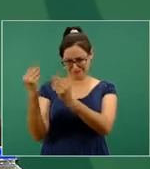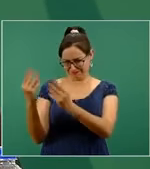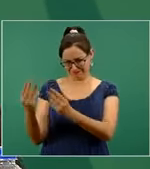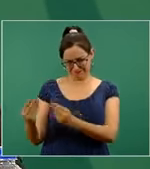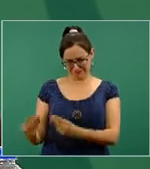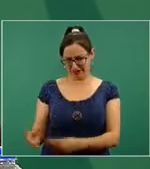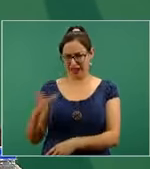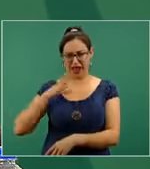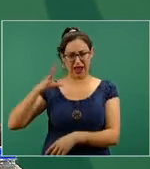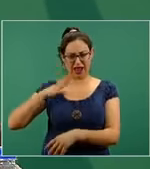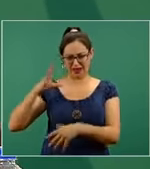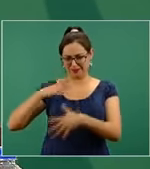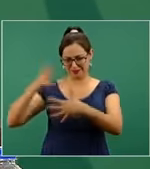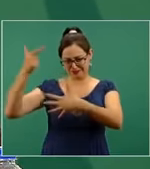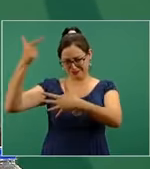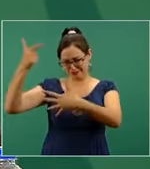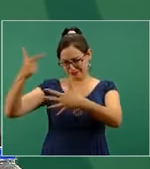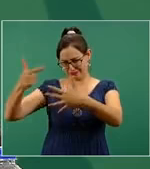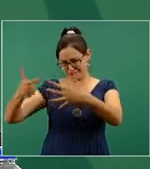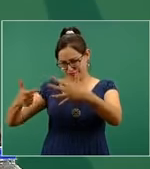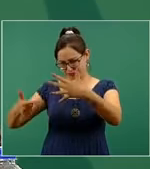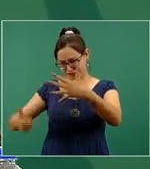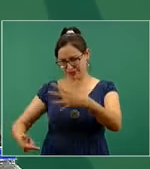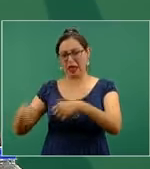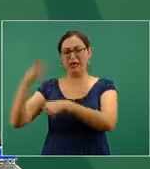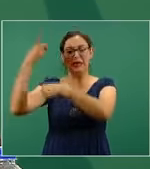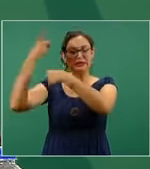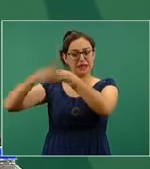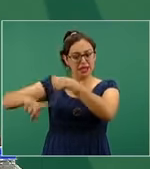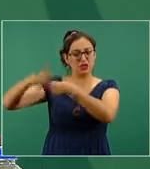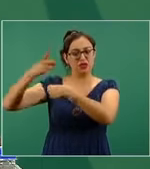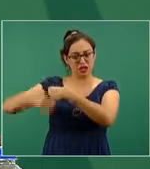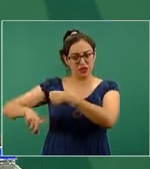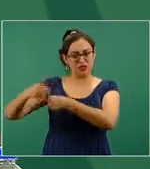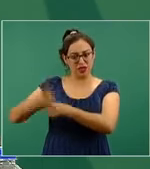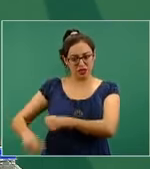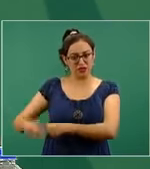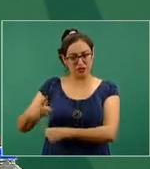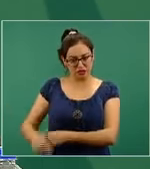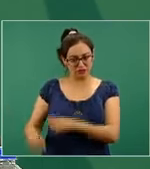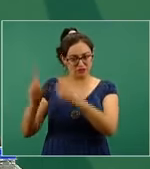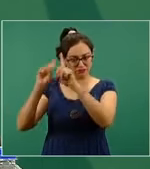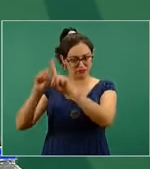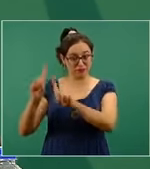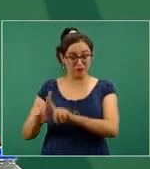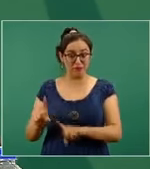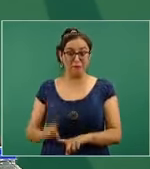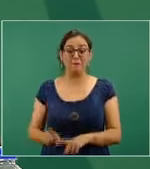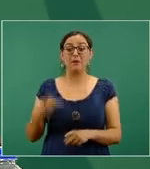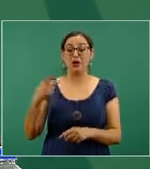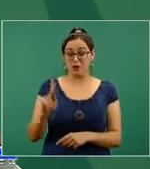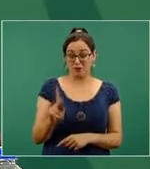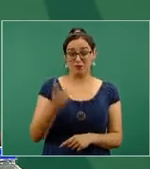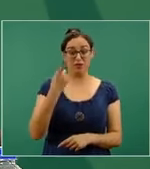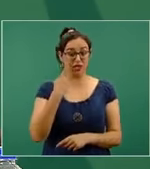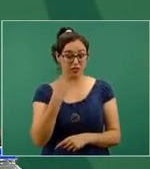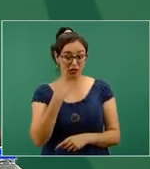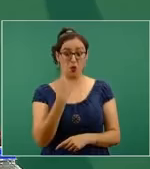Recordemos que hay diferentes tipos de afectaciones que produce el estado de obesidad de una